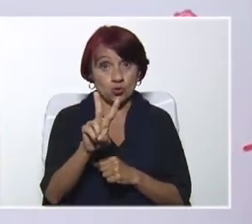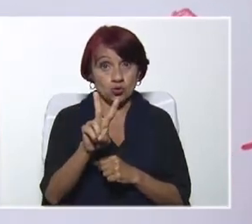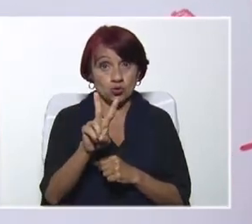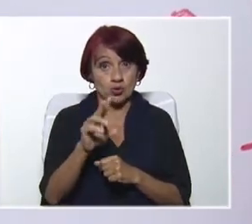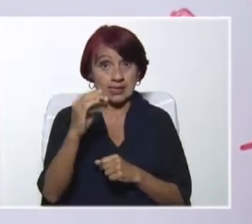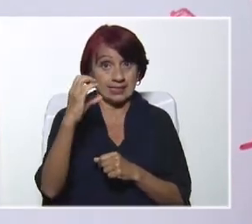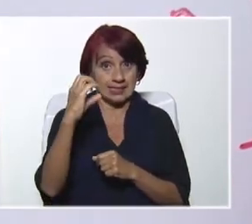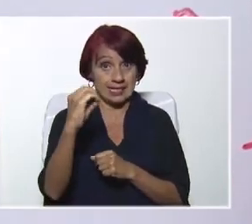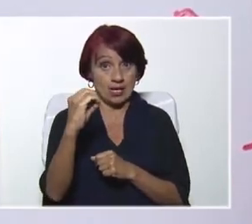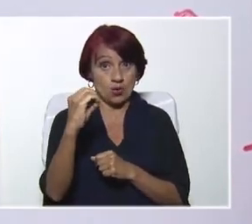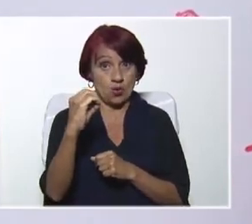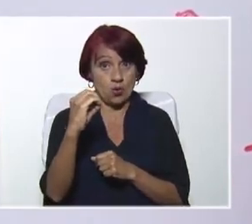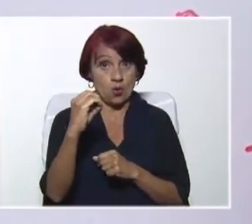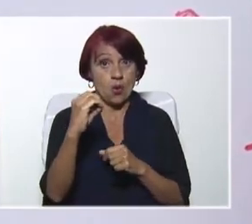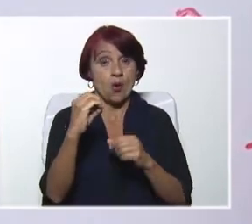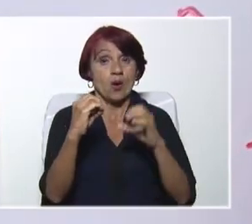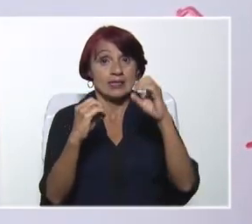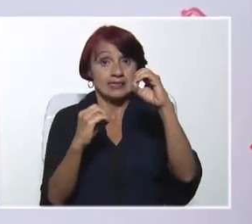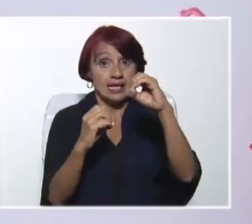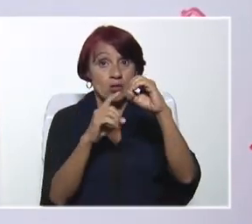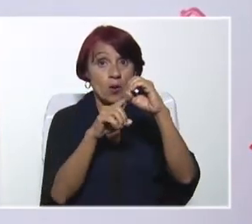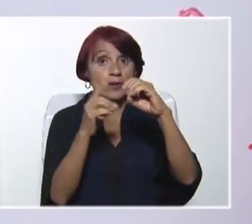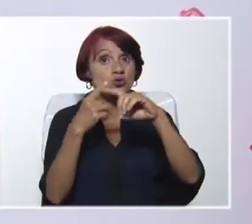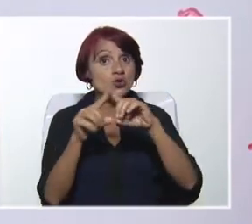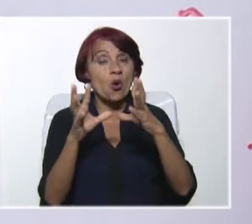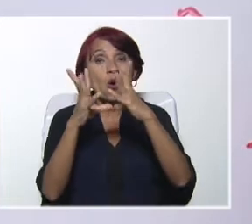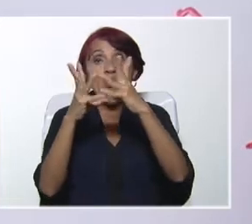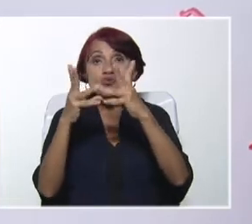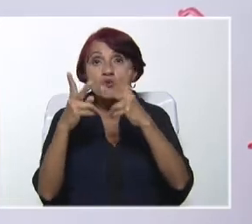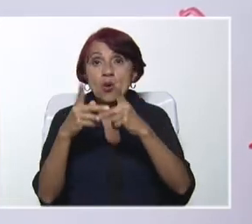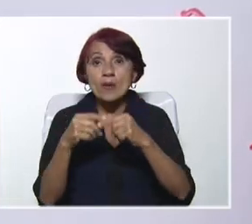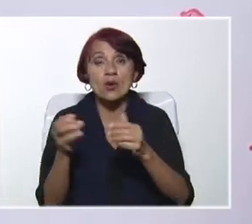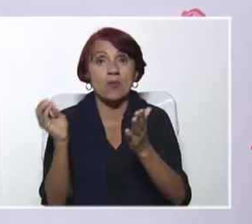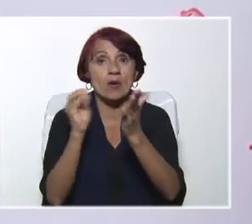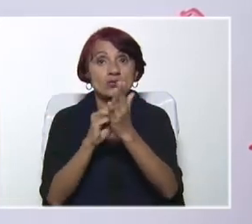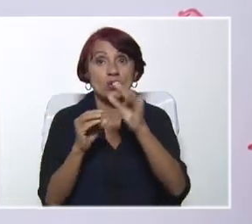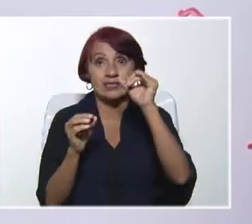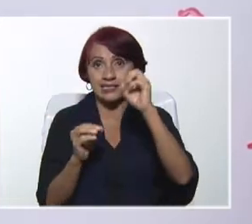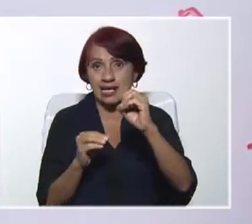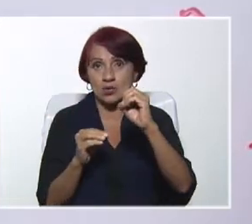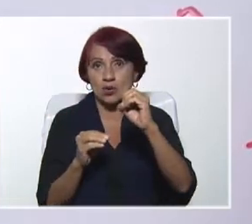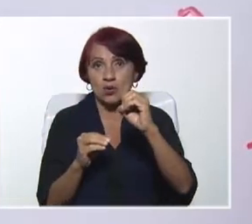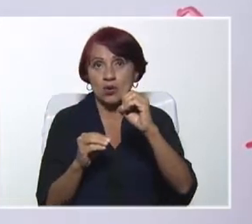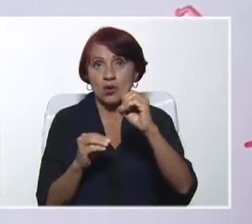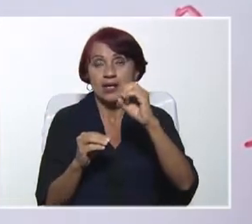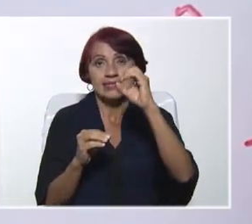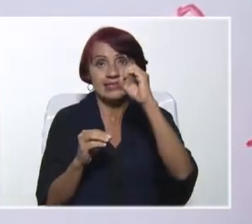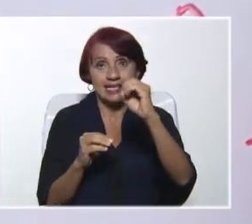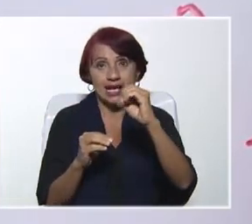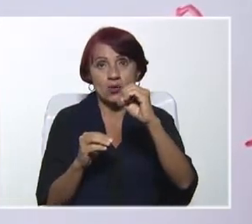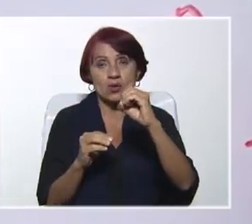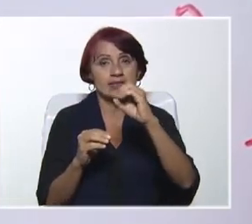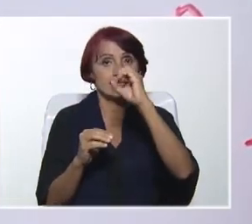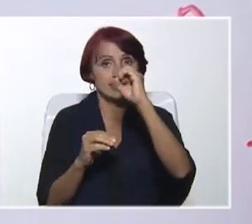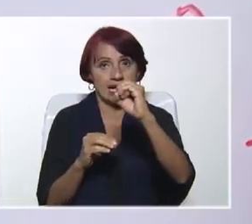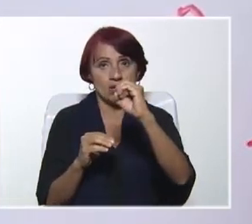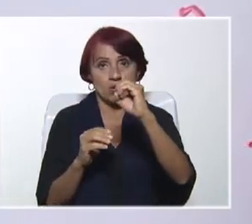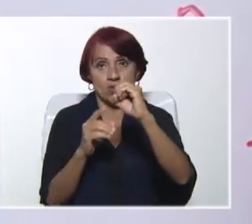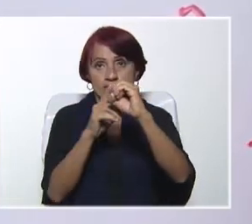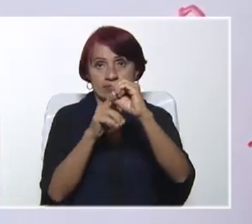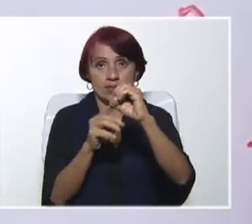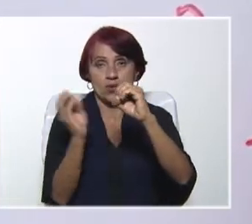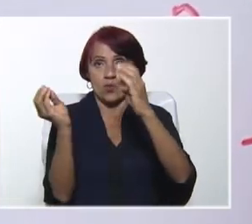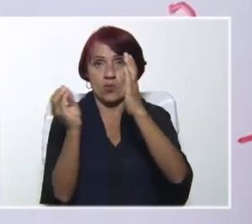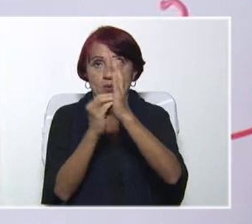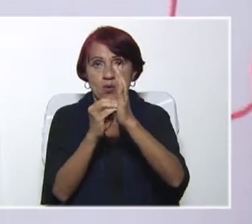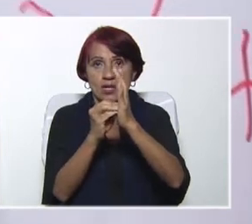da 0, y todo número multiplicado por 0 es 0, x al cubo sería 0. Nos